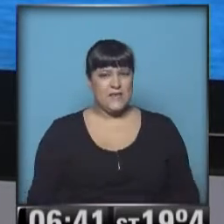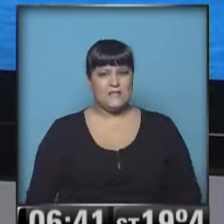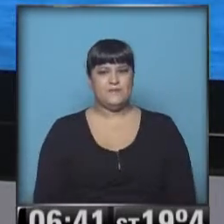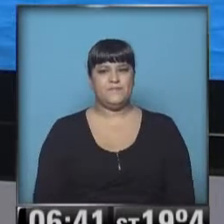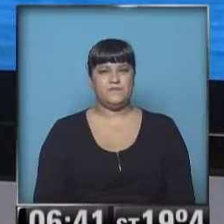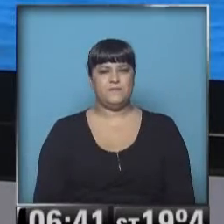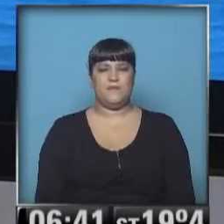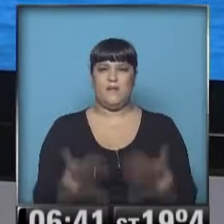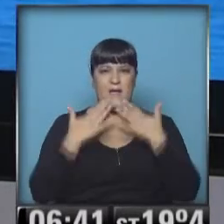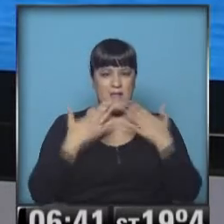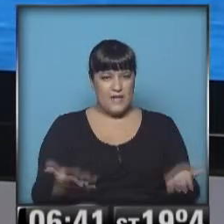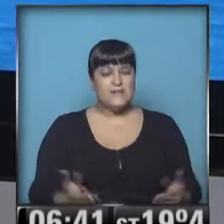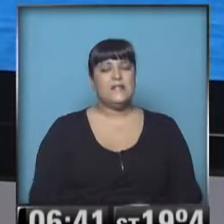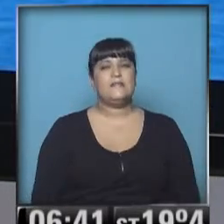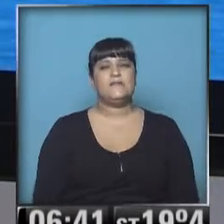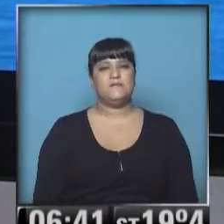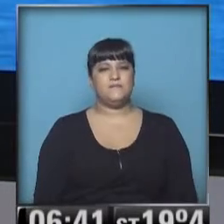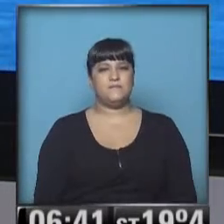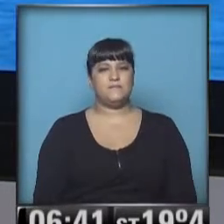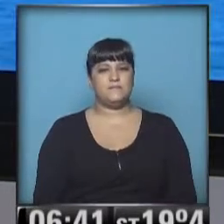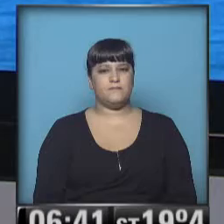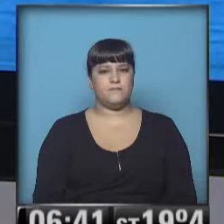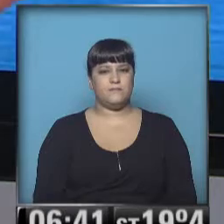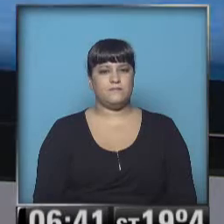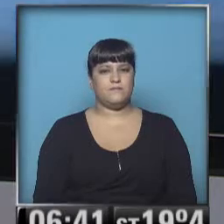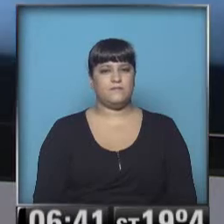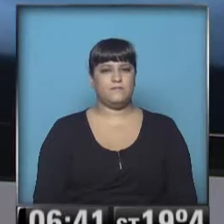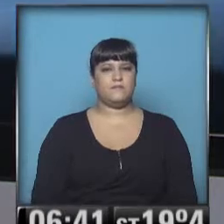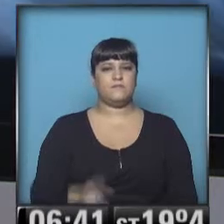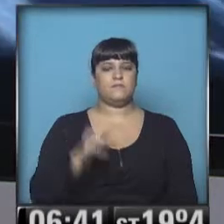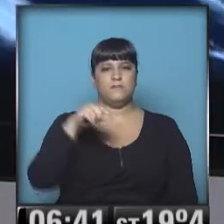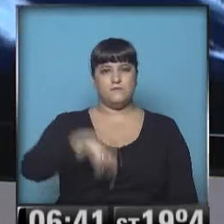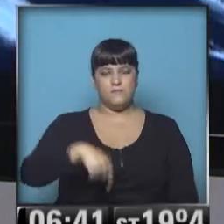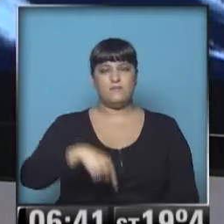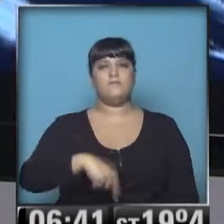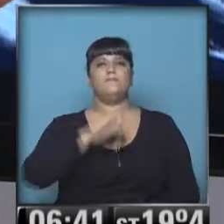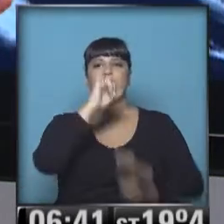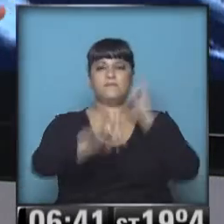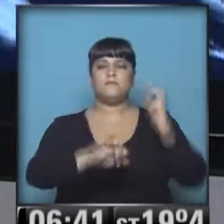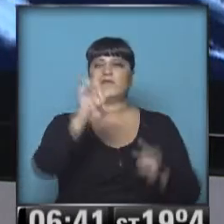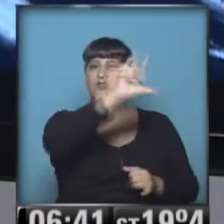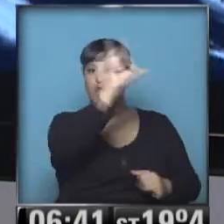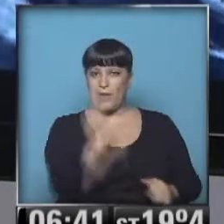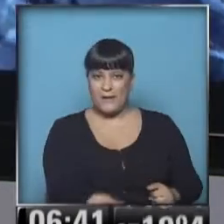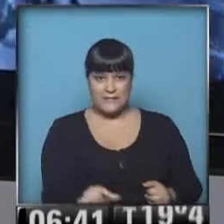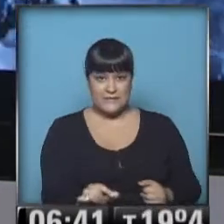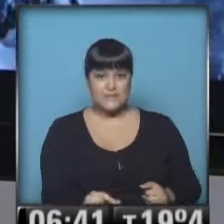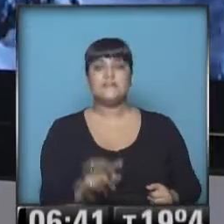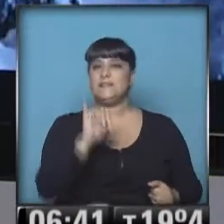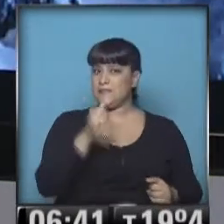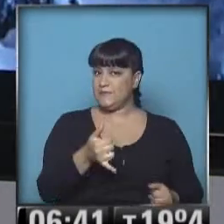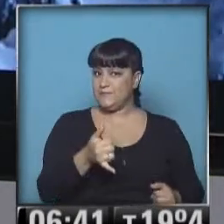barrio. Gracias, ¿eh? Ya por adelantado. Y mientras tanto, ¿vamos a recorrer todo el territorio del país ahora?